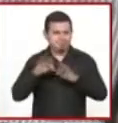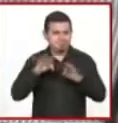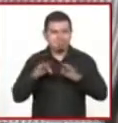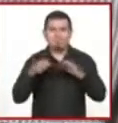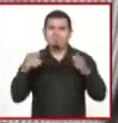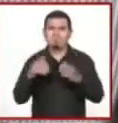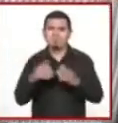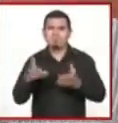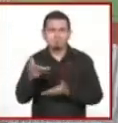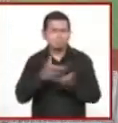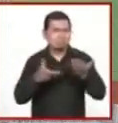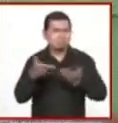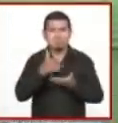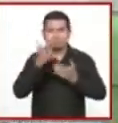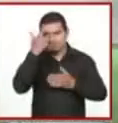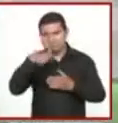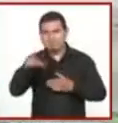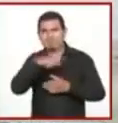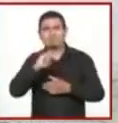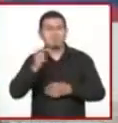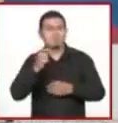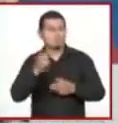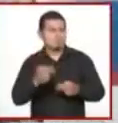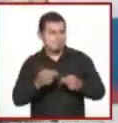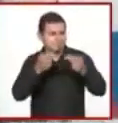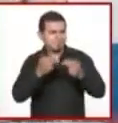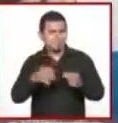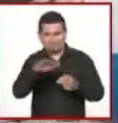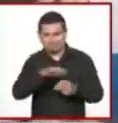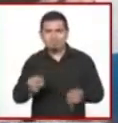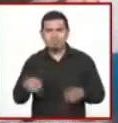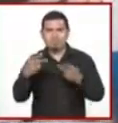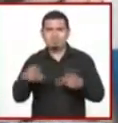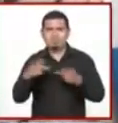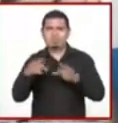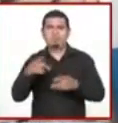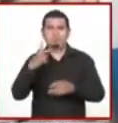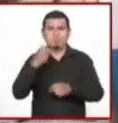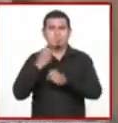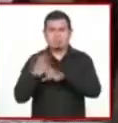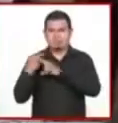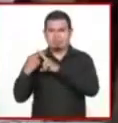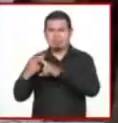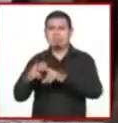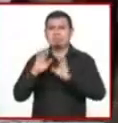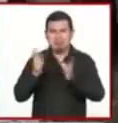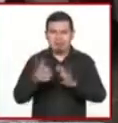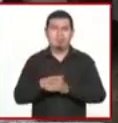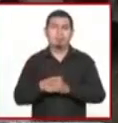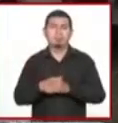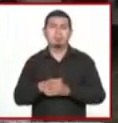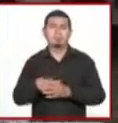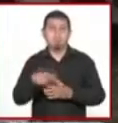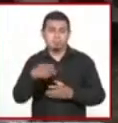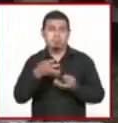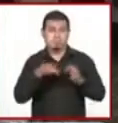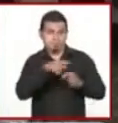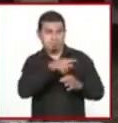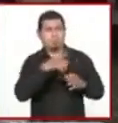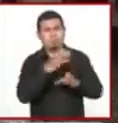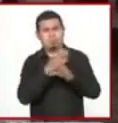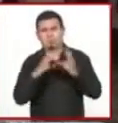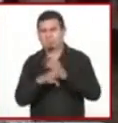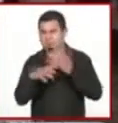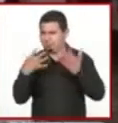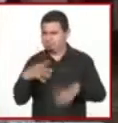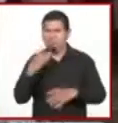trabajo colectivo para promover el consumo local durante 2 años. También dijo que además de encontrar